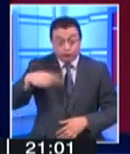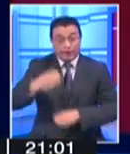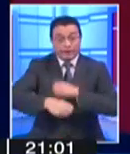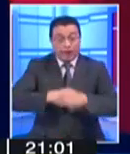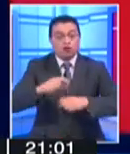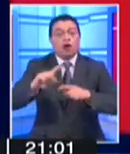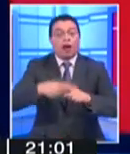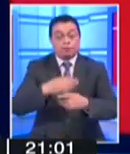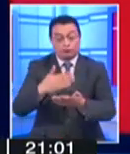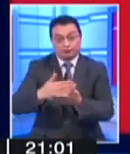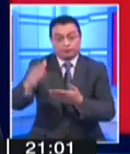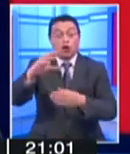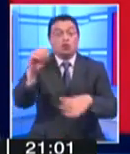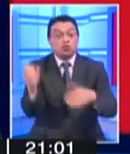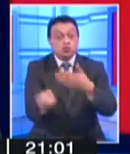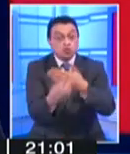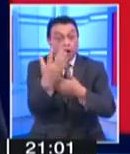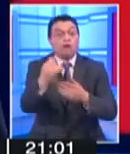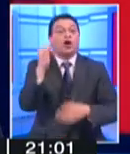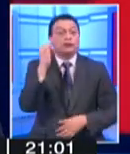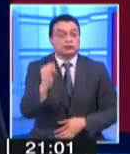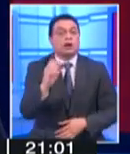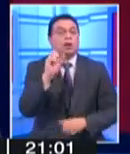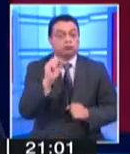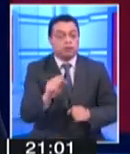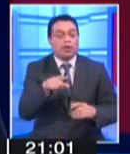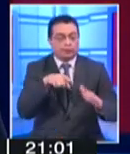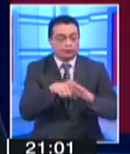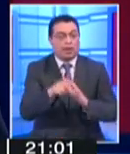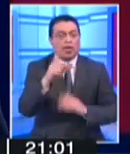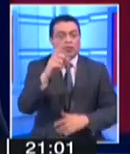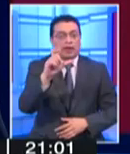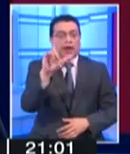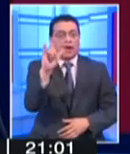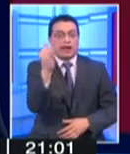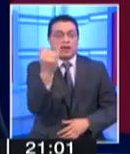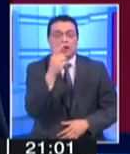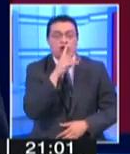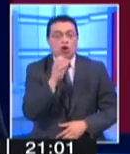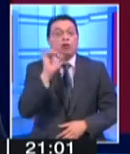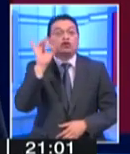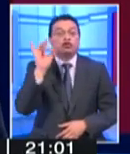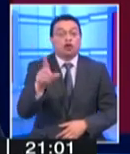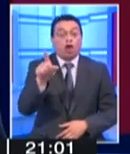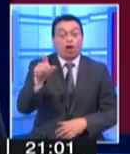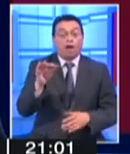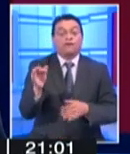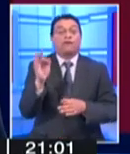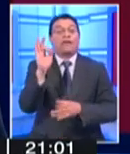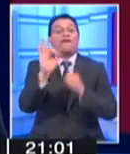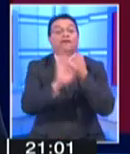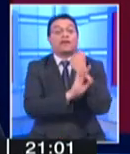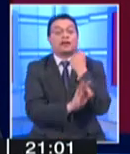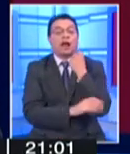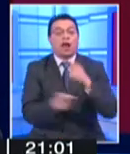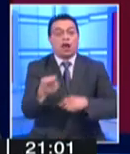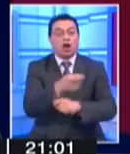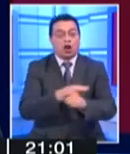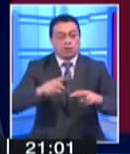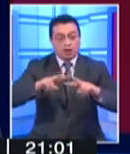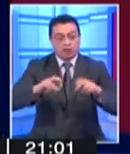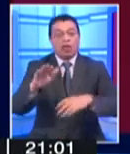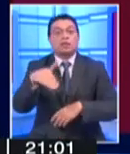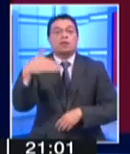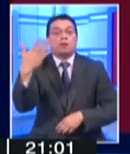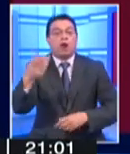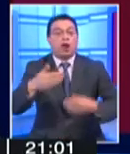para nuevos casos en los que sí podría perseguirse un delito, aunque solo si la Fiscalía Económica lo investiga y después del